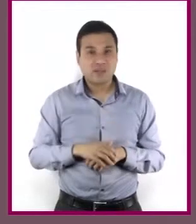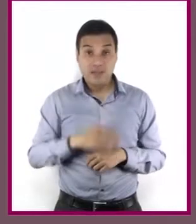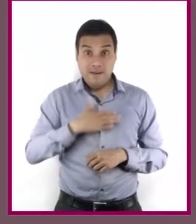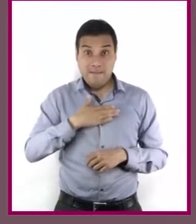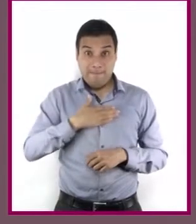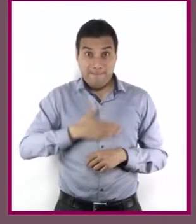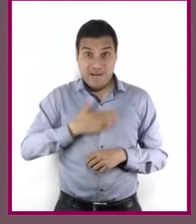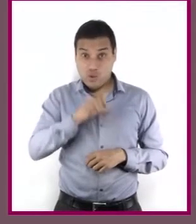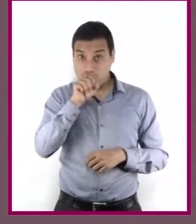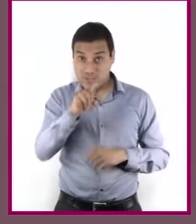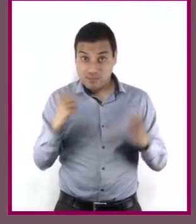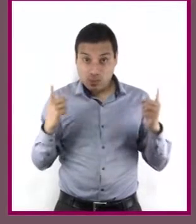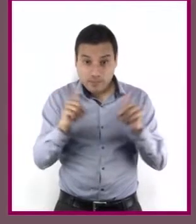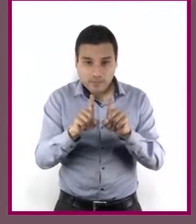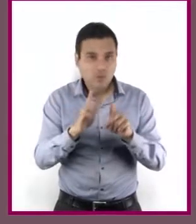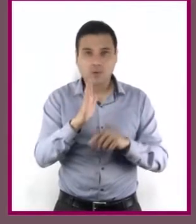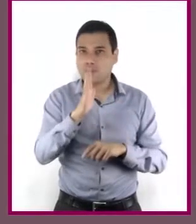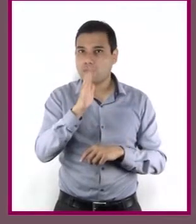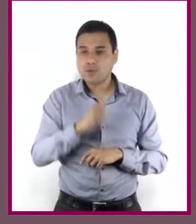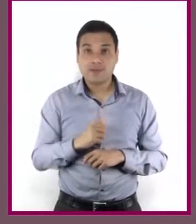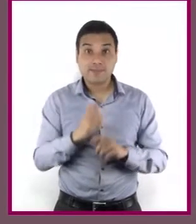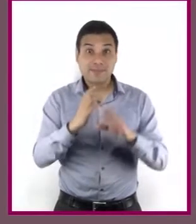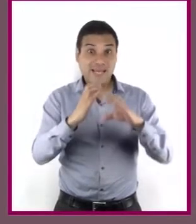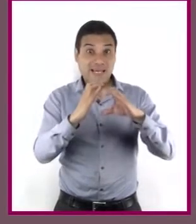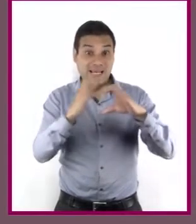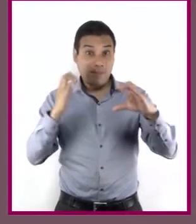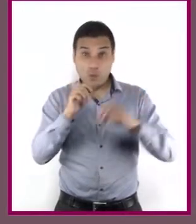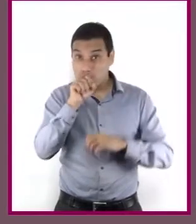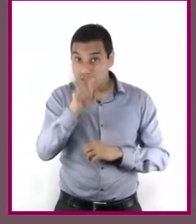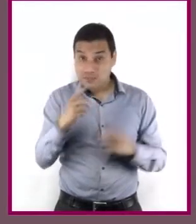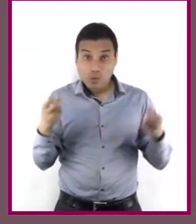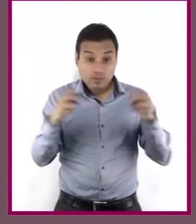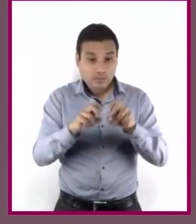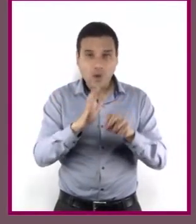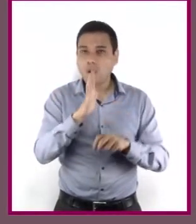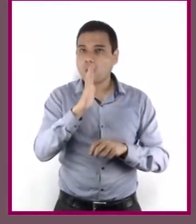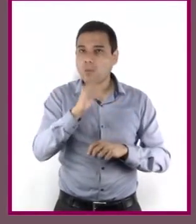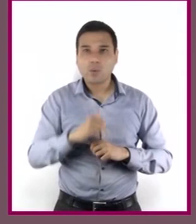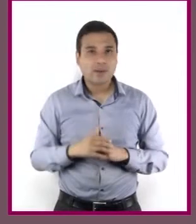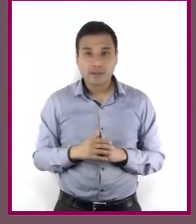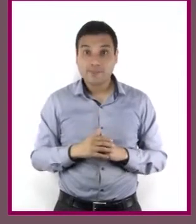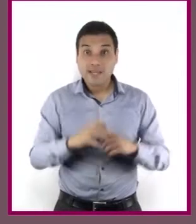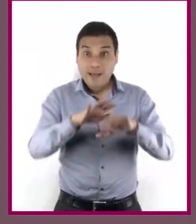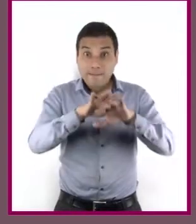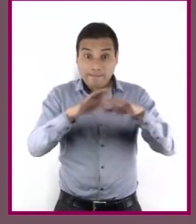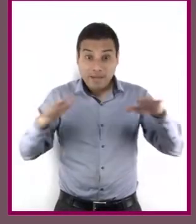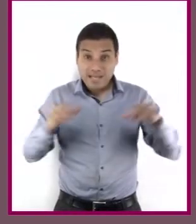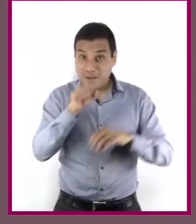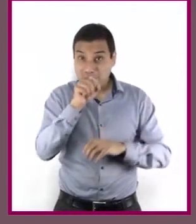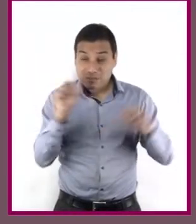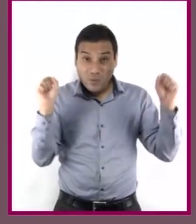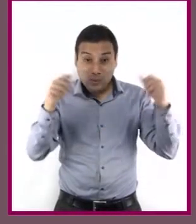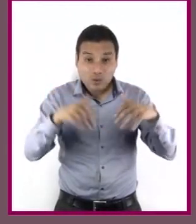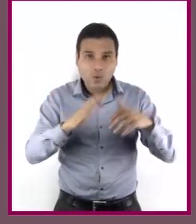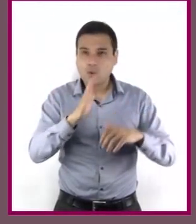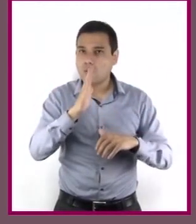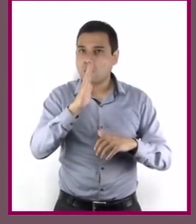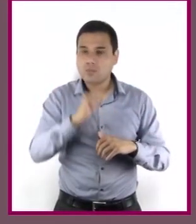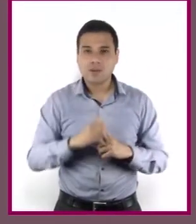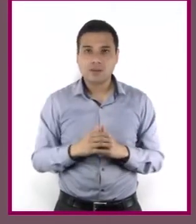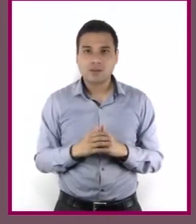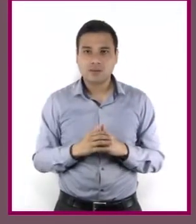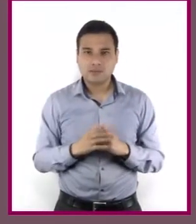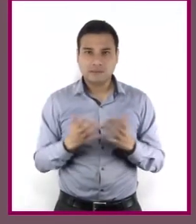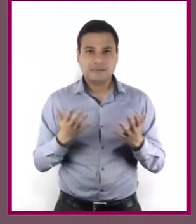el mismo autobús, ni bañarse en las mismas playas. En respuesta a estas drásticas